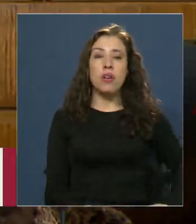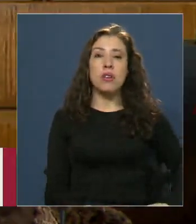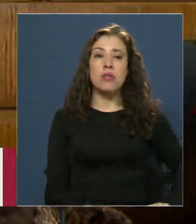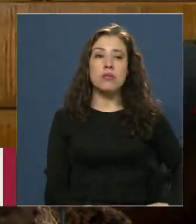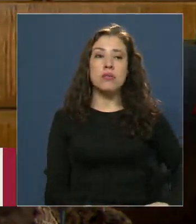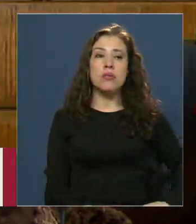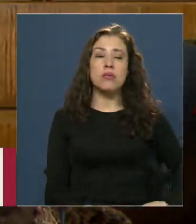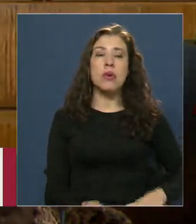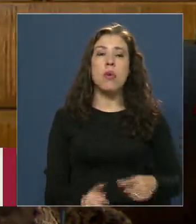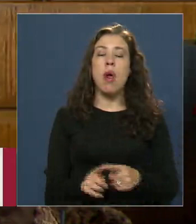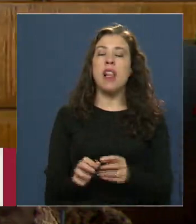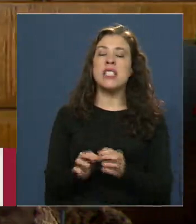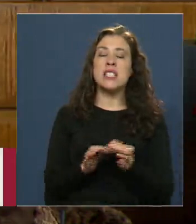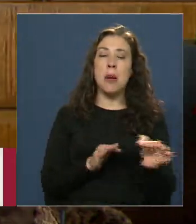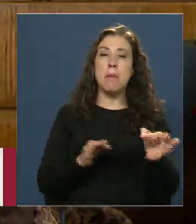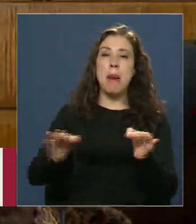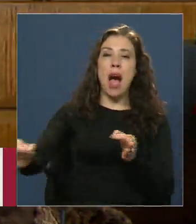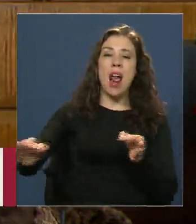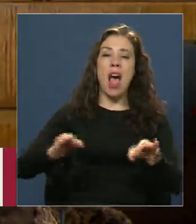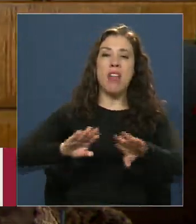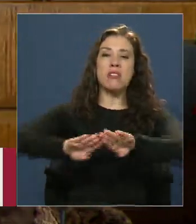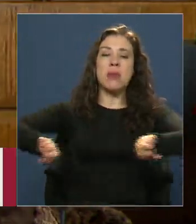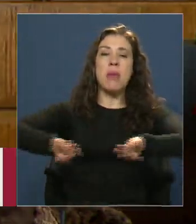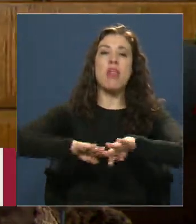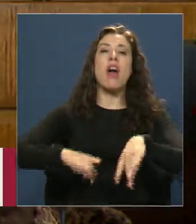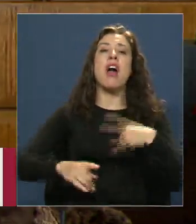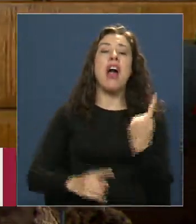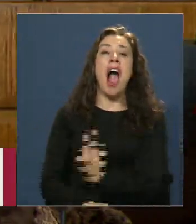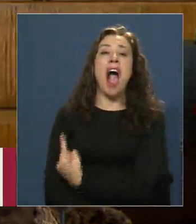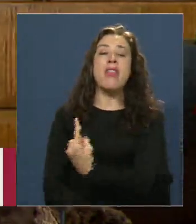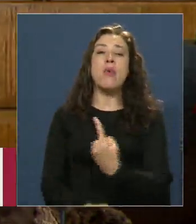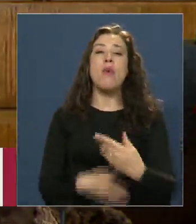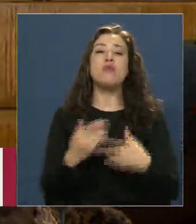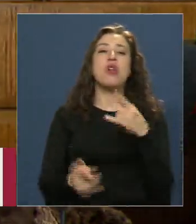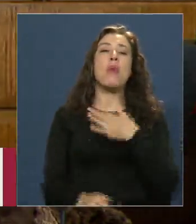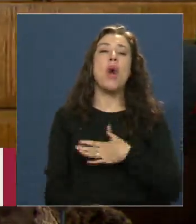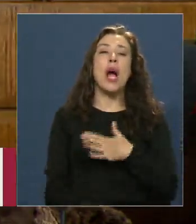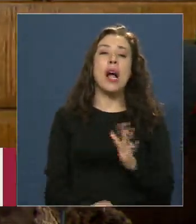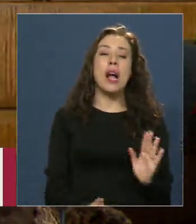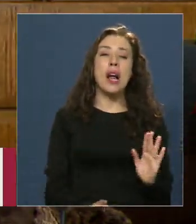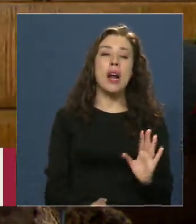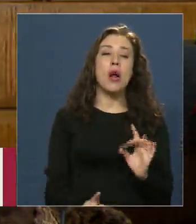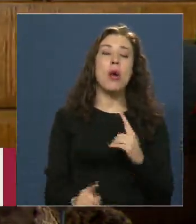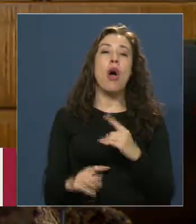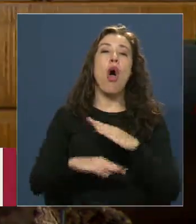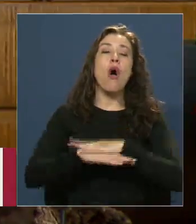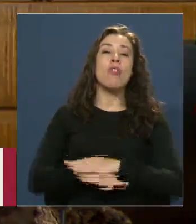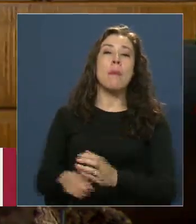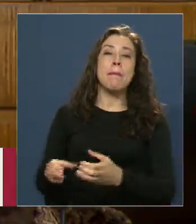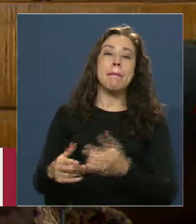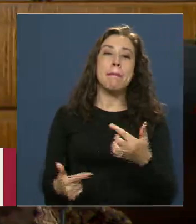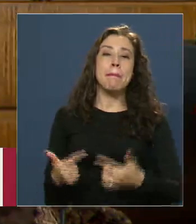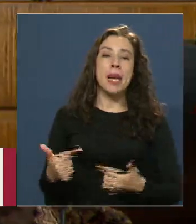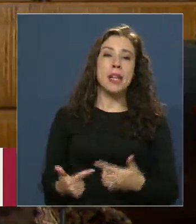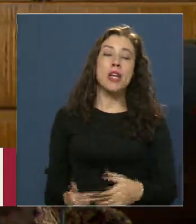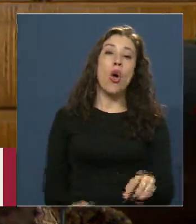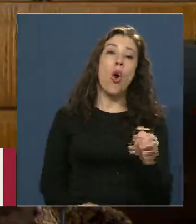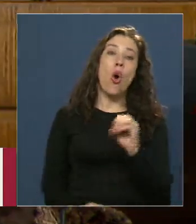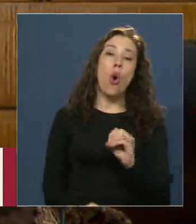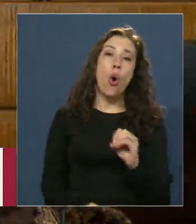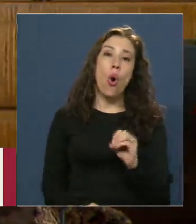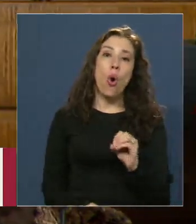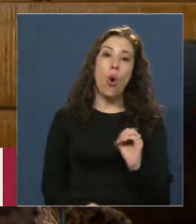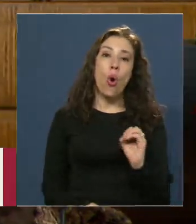verdaderas islas, que cada uno funciona a su gusto y de acuerdo muchas veces a un partido político. O también